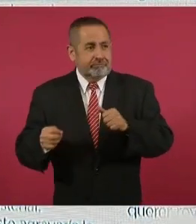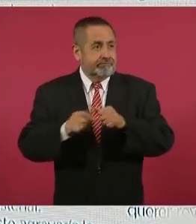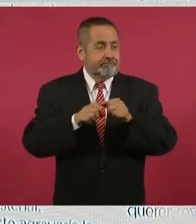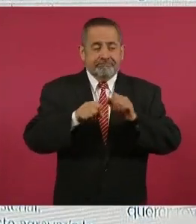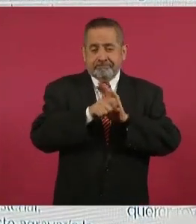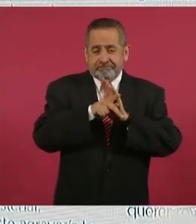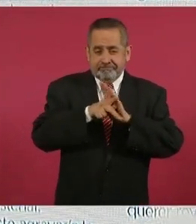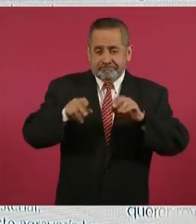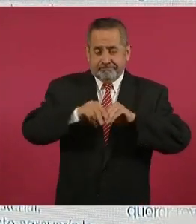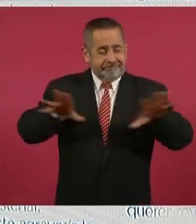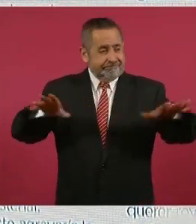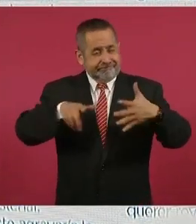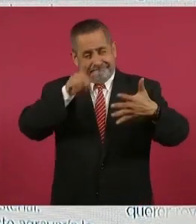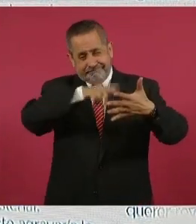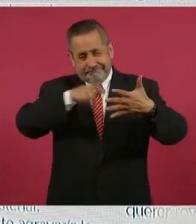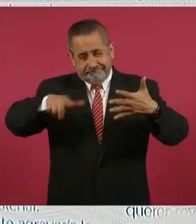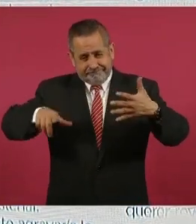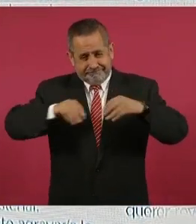plana?